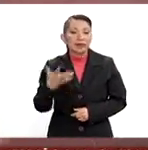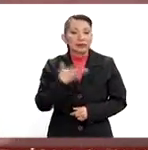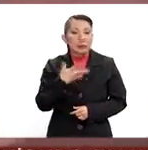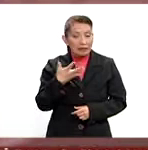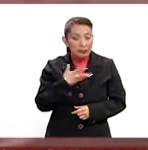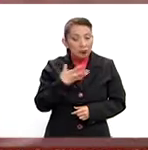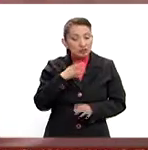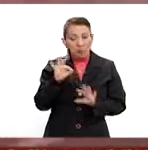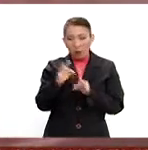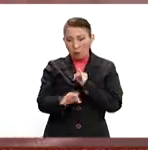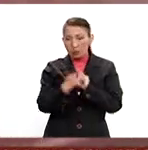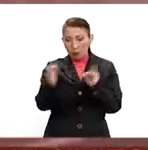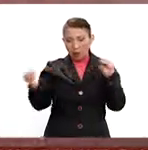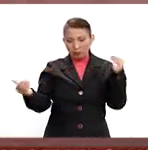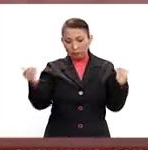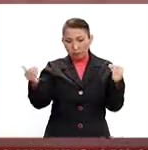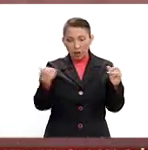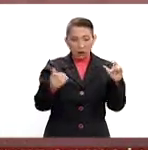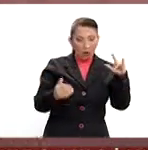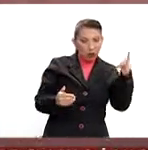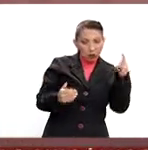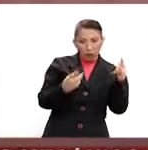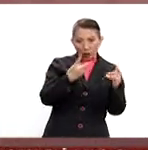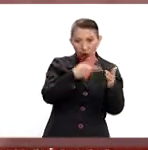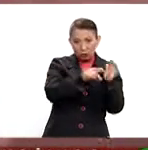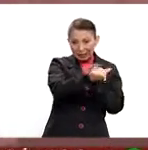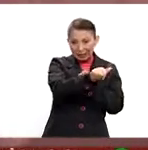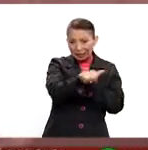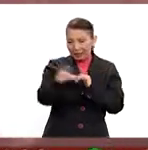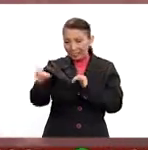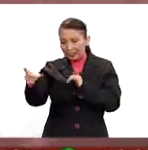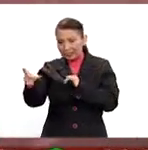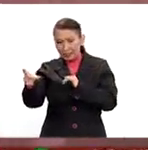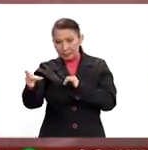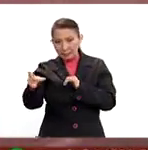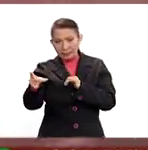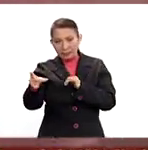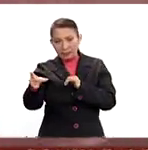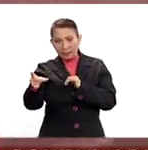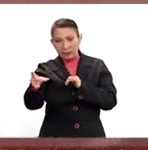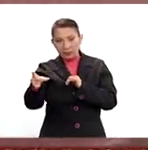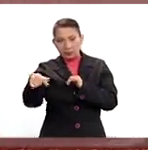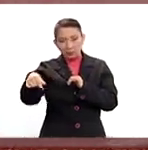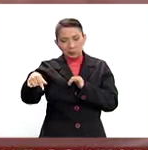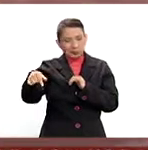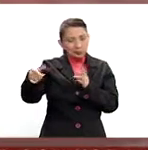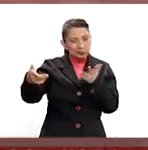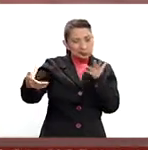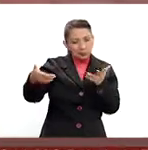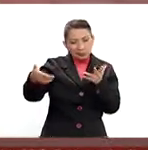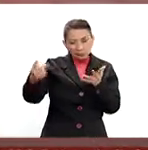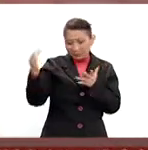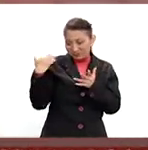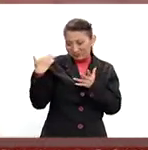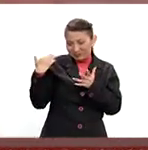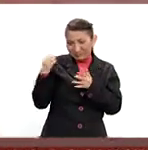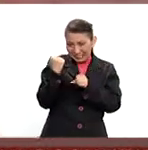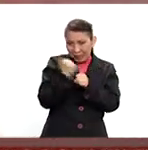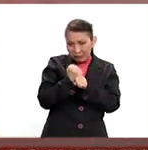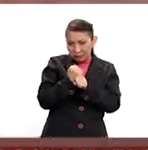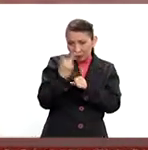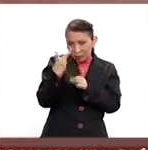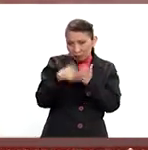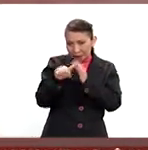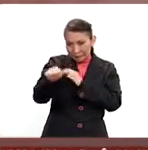un último comparativo entre junio del 16 y diciembre de este año